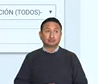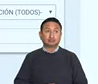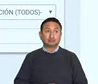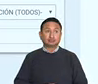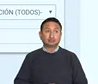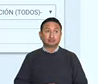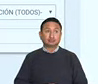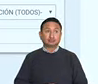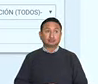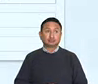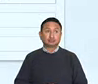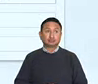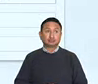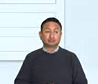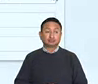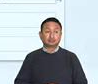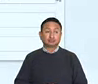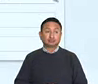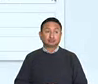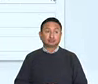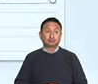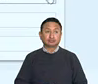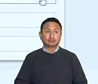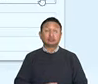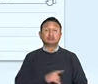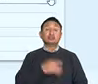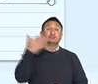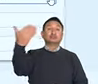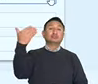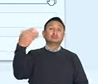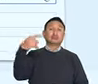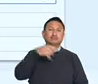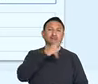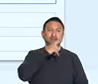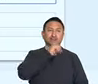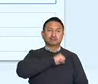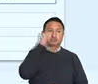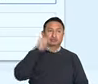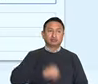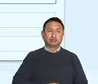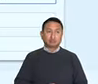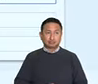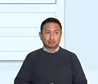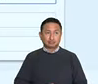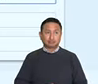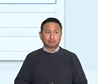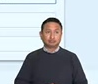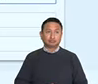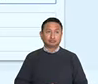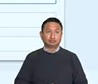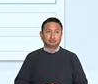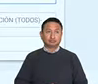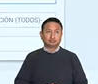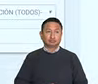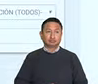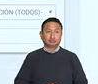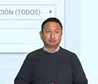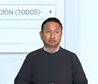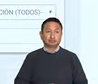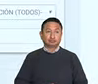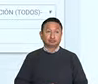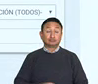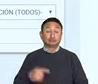o cómo queda hasta el momento la alcaldía de Guayaquil. ahí también existieron